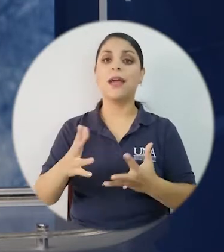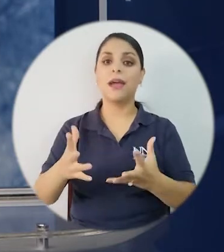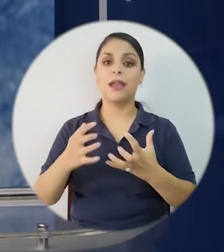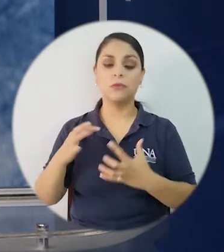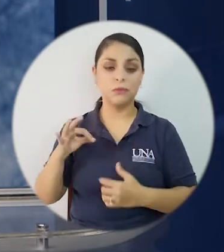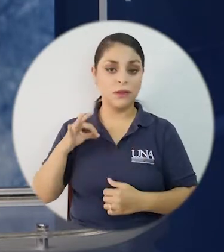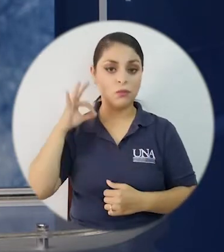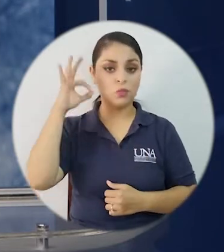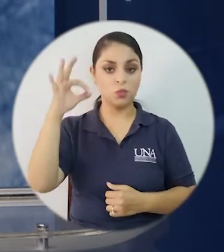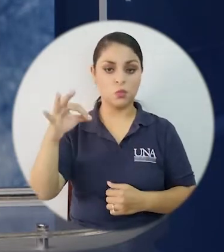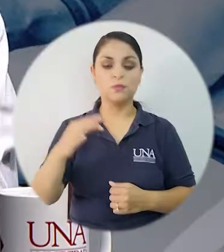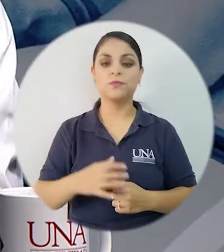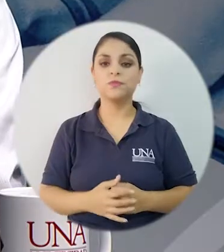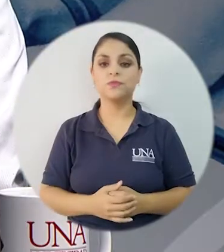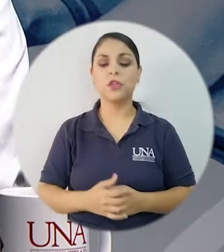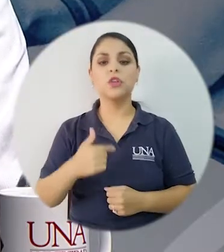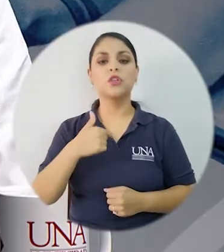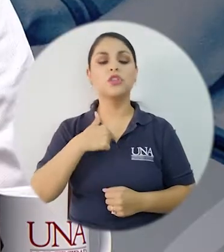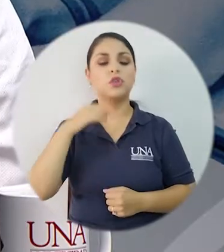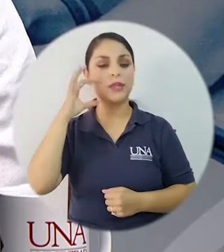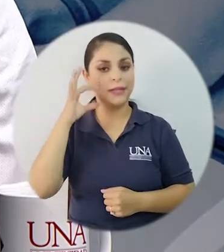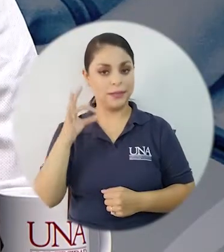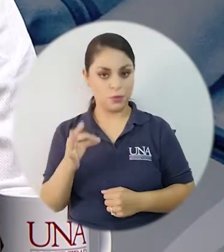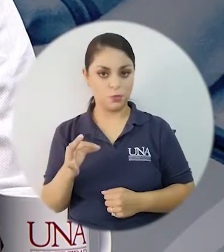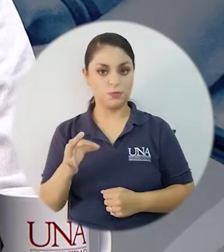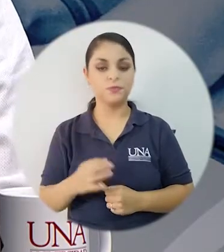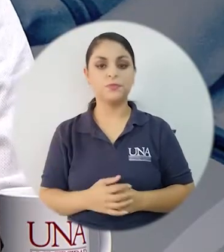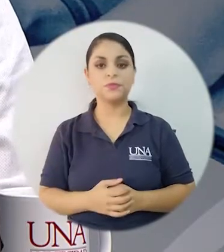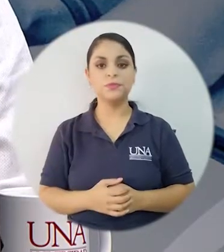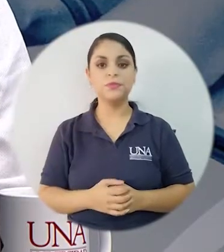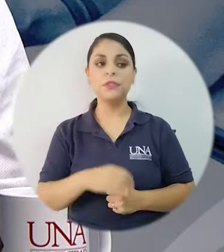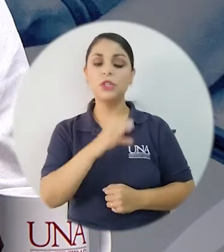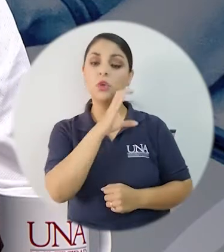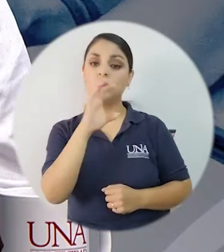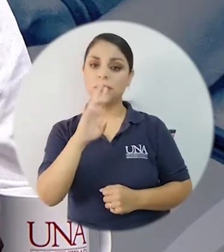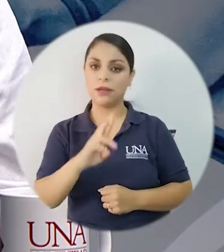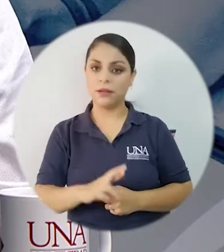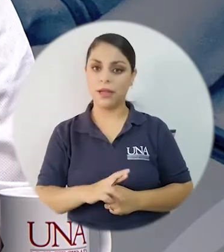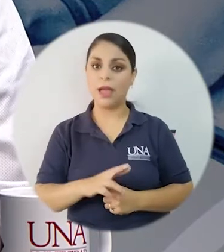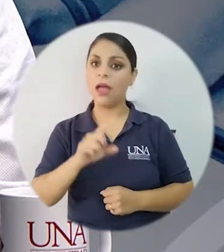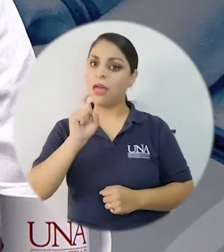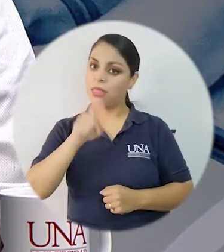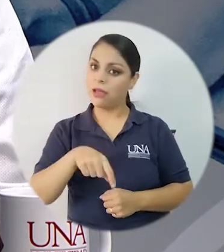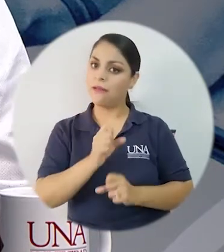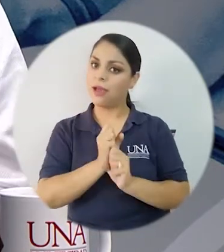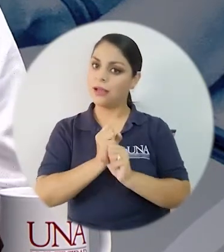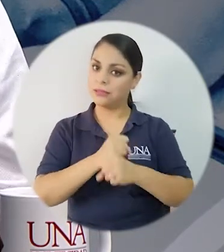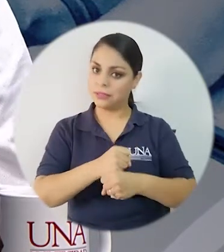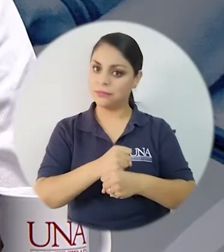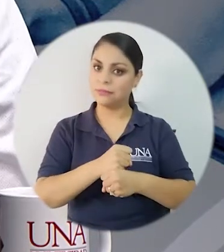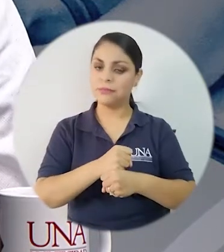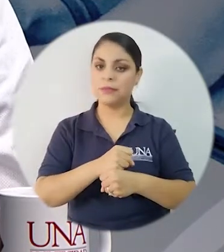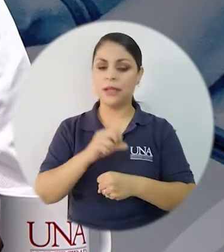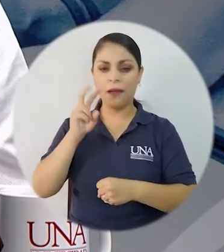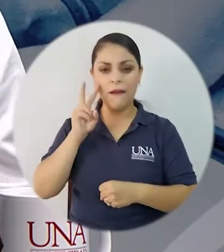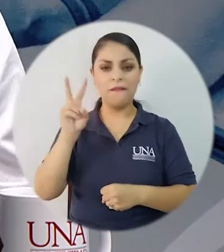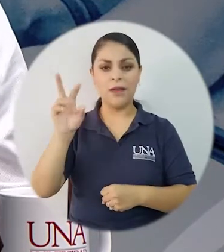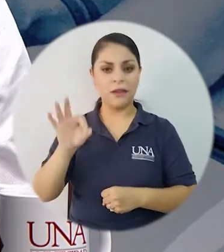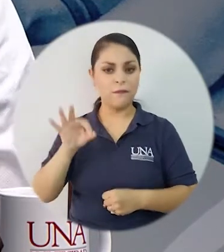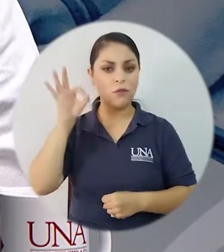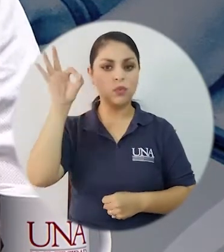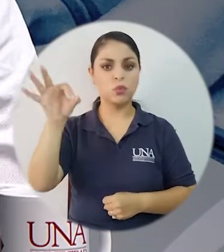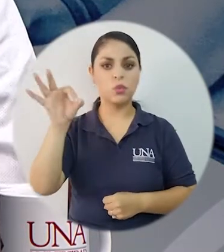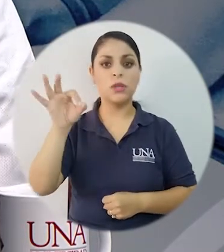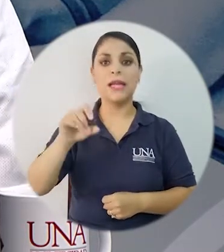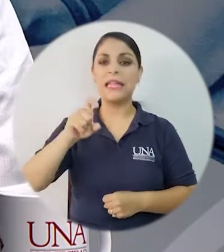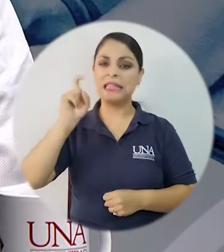Rica que queremos para el futuro. Creo que la Costa Rica que se tiene que crear y la Costa Rica que se ve para